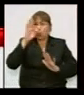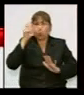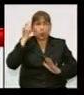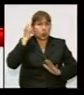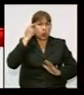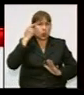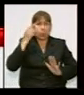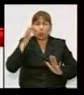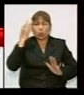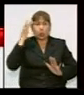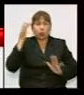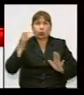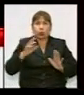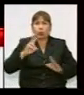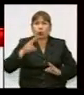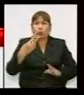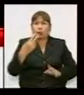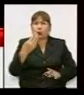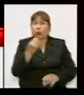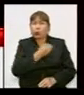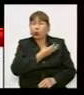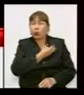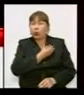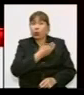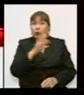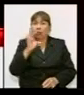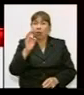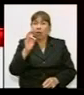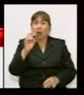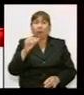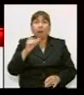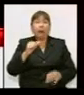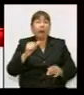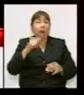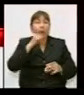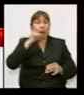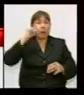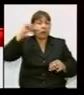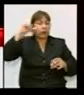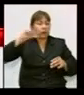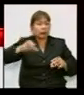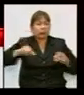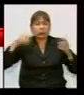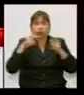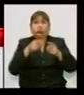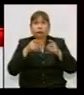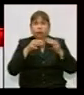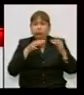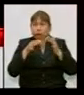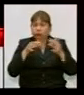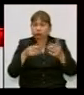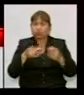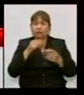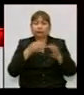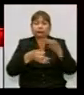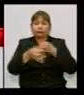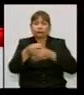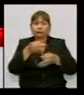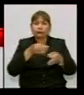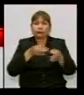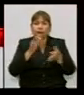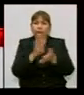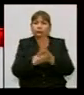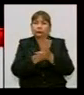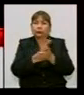El 1 de mayo de 2007, día de la fiesta nacional rusa, los piratas pasan al ataque. Primero sustituyen los portales de las